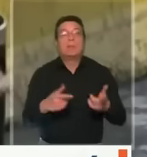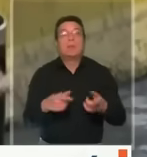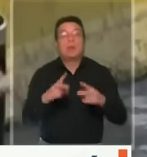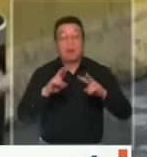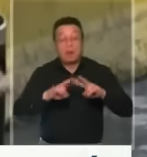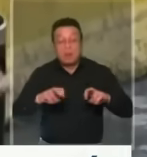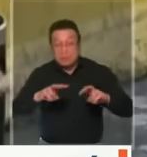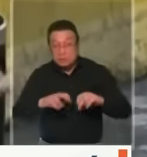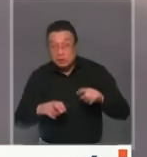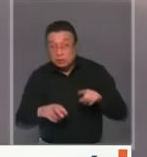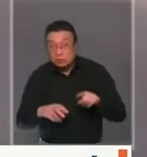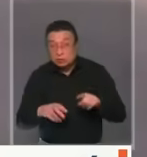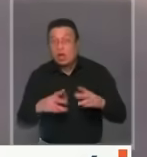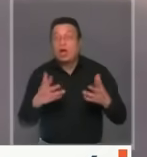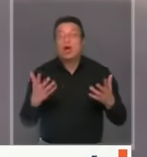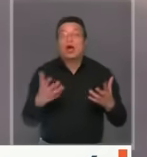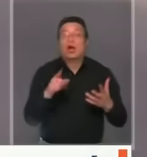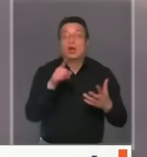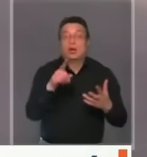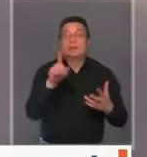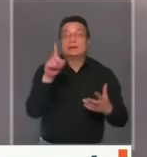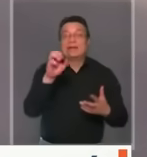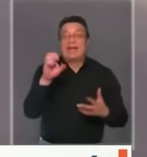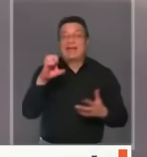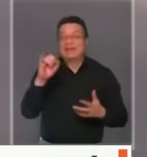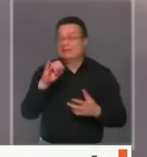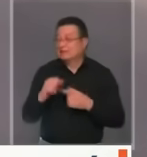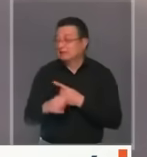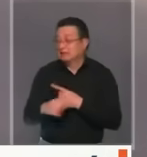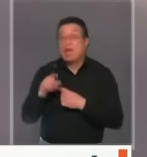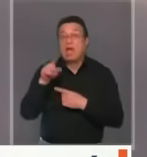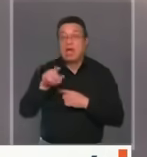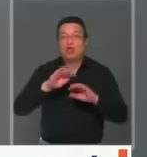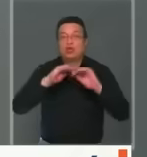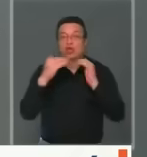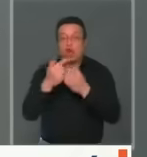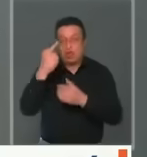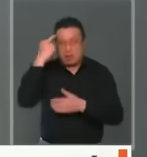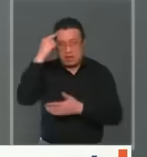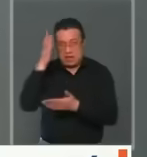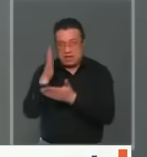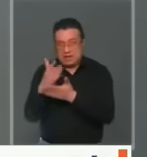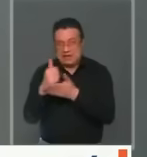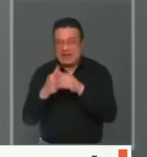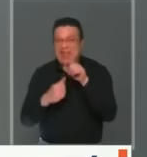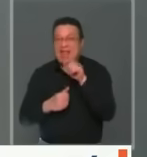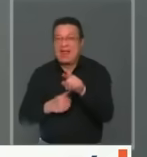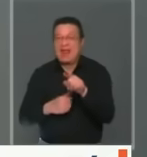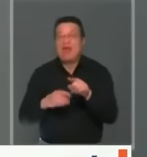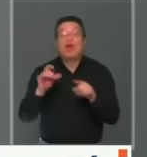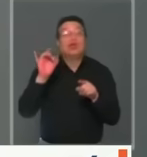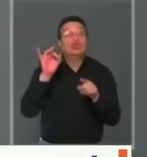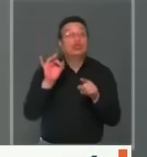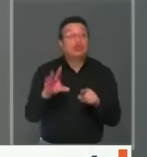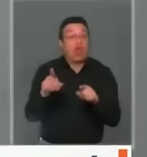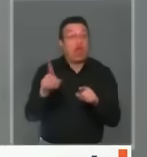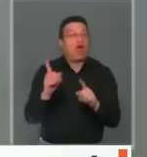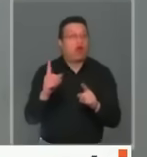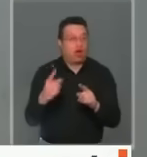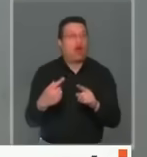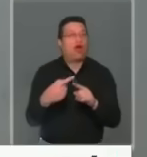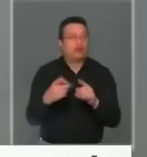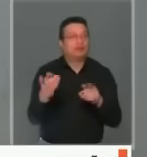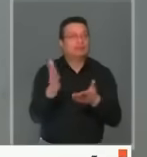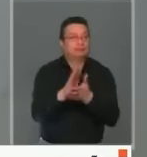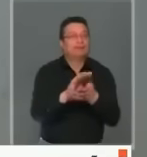investigación, Eloy Barazáez es quien habría ideado todo, pero solo, simplemente no le daba. Y por la